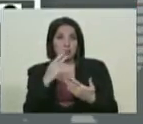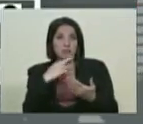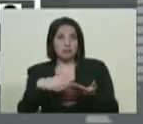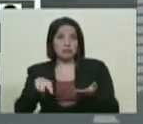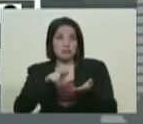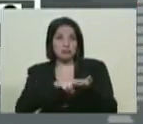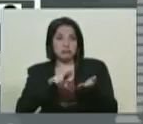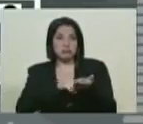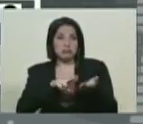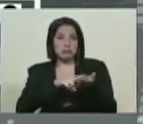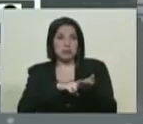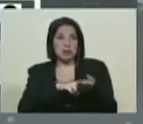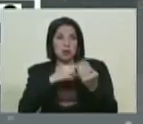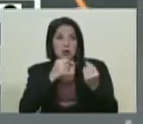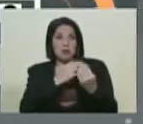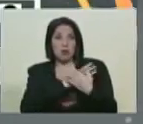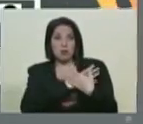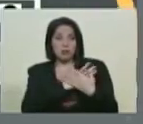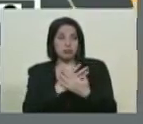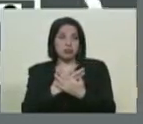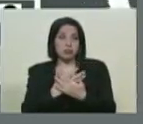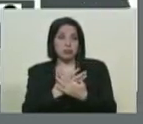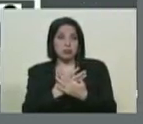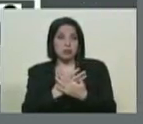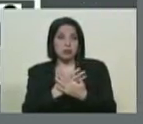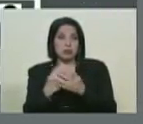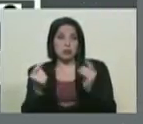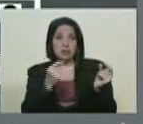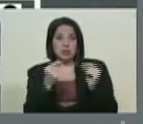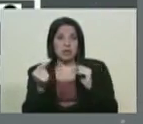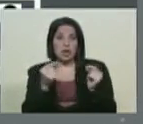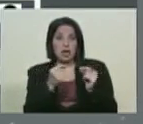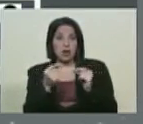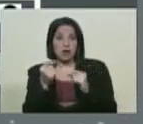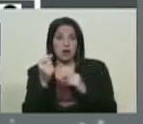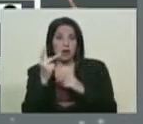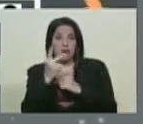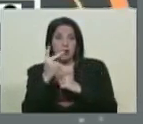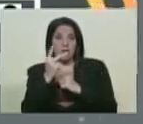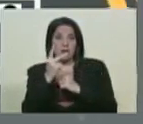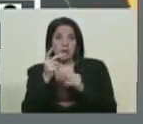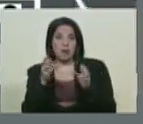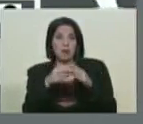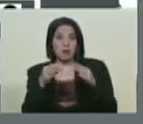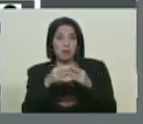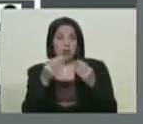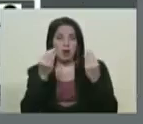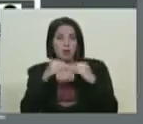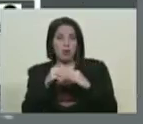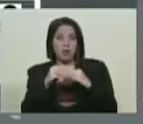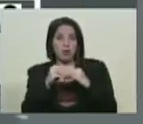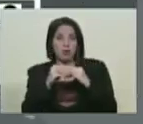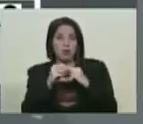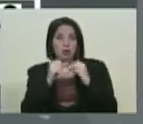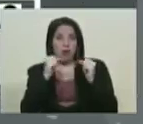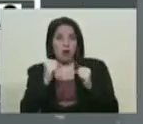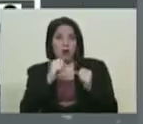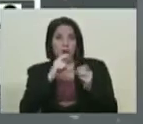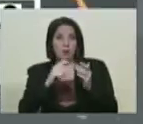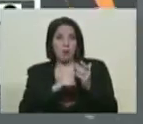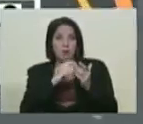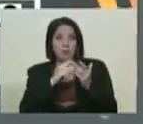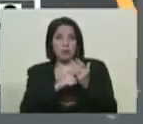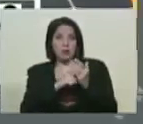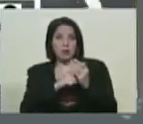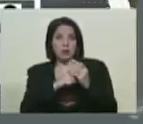ratificado entonces también esa disposición de diálogo que tienen ambos sectores para llegar a un acuerdo concreto y avanzar entonces a esa